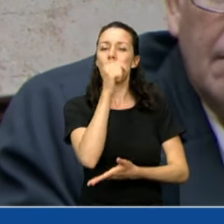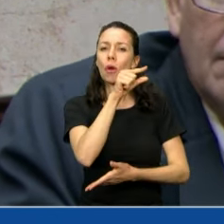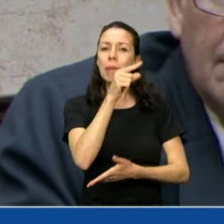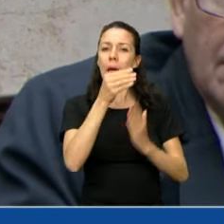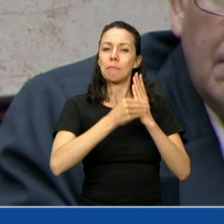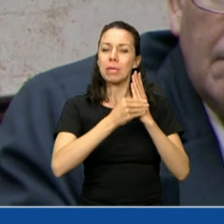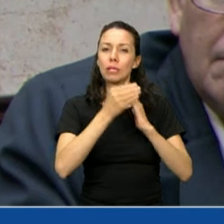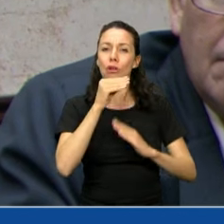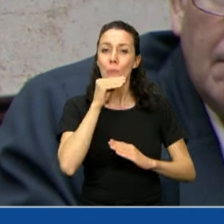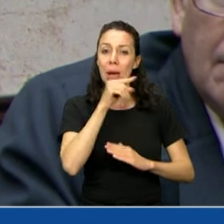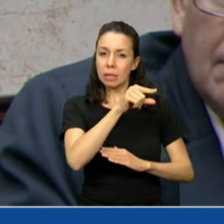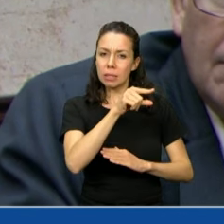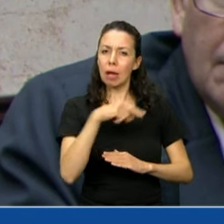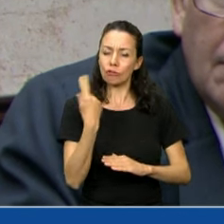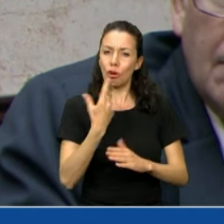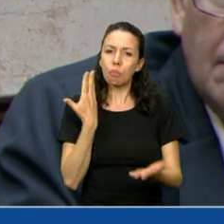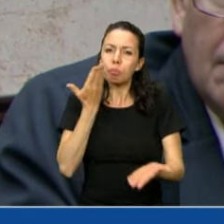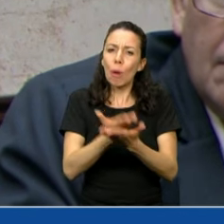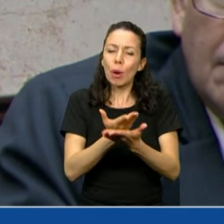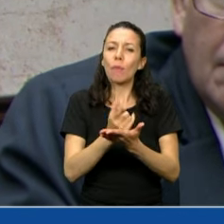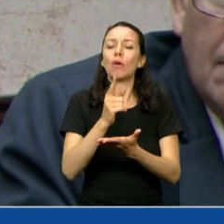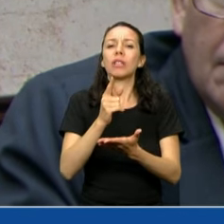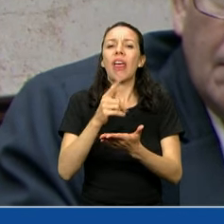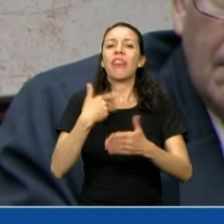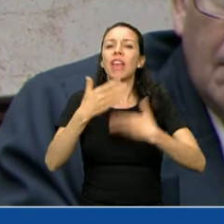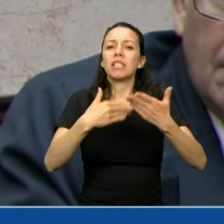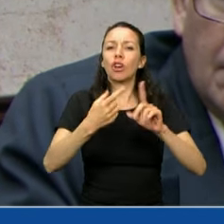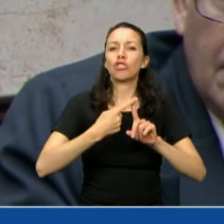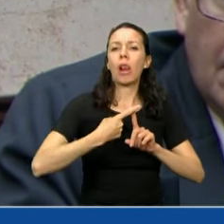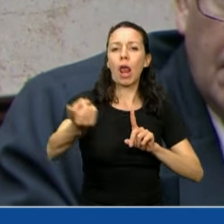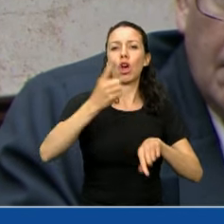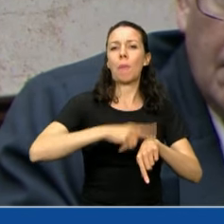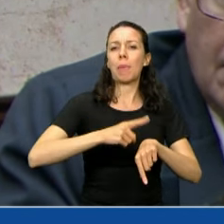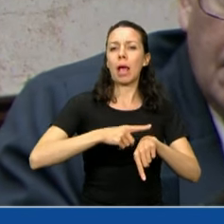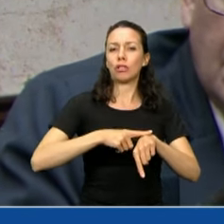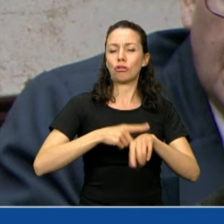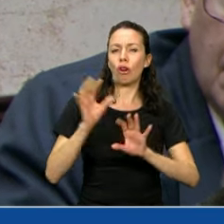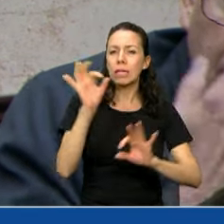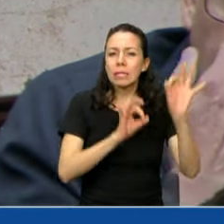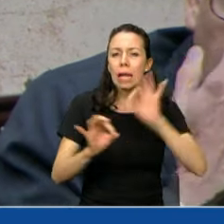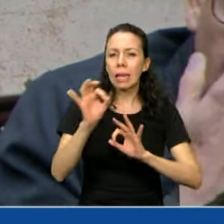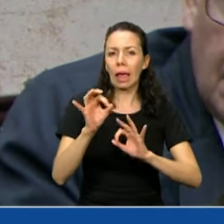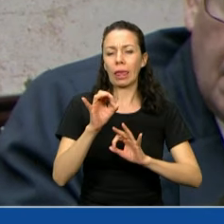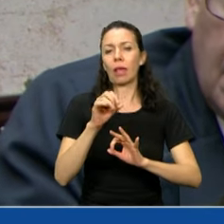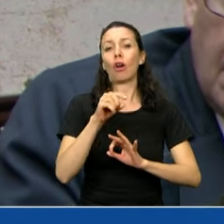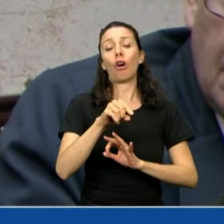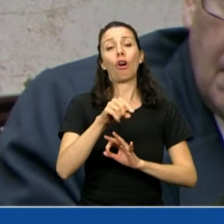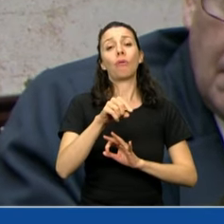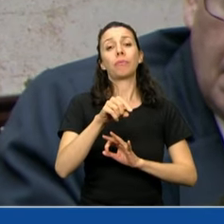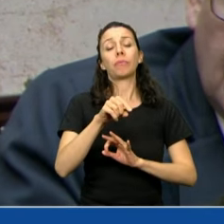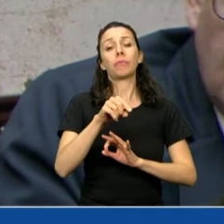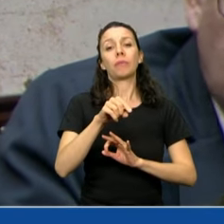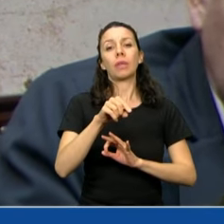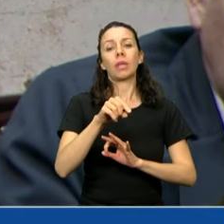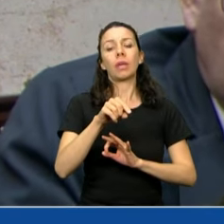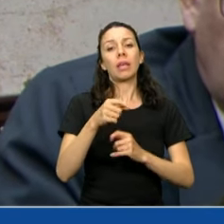crecimiento y desarrollo a largo plazo con reglas claras para la industria y garantizando